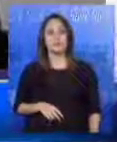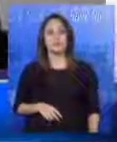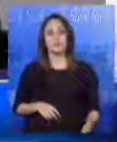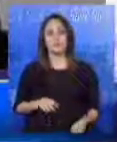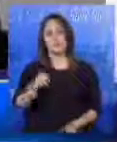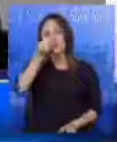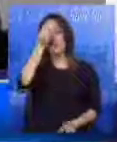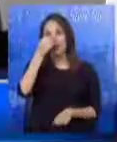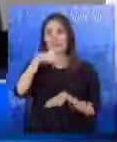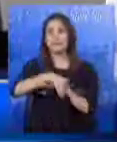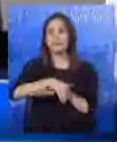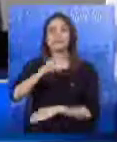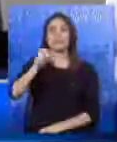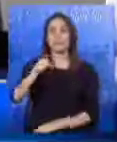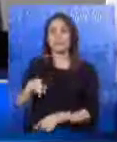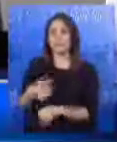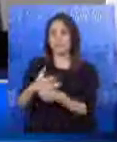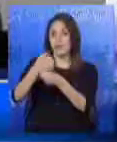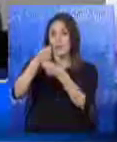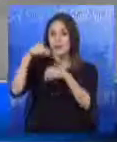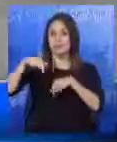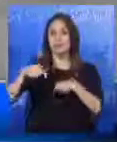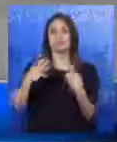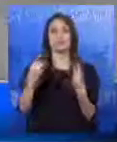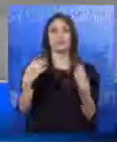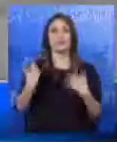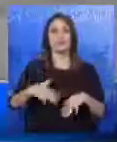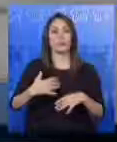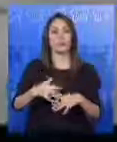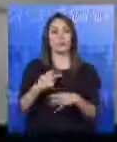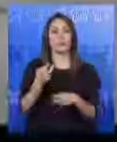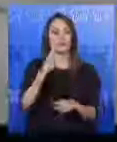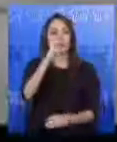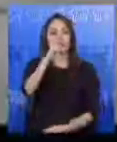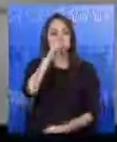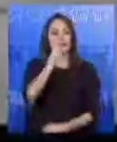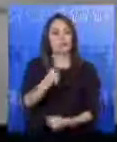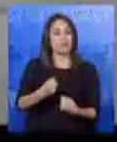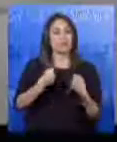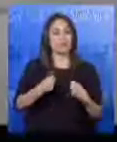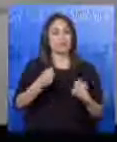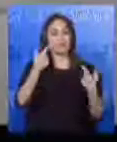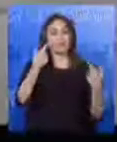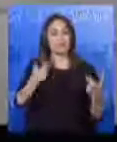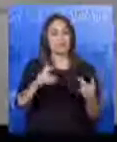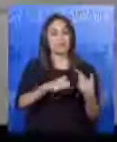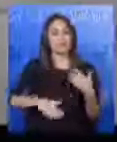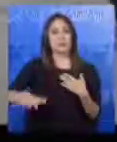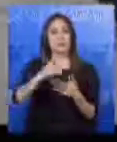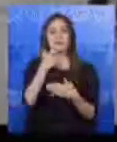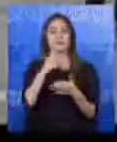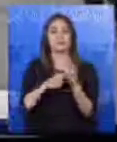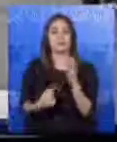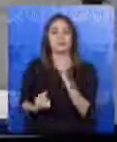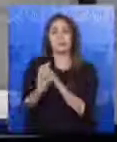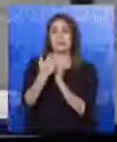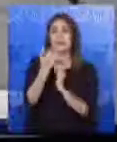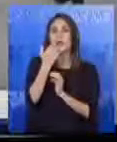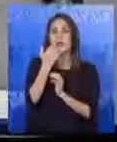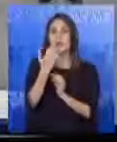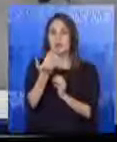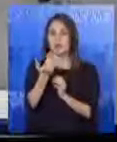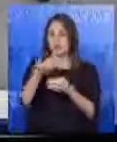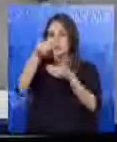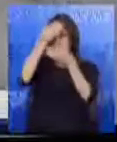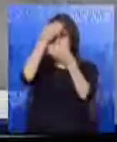Carlos, muy buenas tardes. La seguridad aquí en Washington es totalmente extrema, esto ante cualquier circunstancia que se pueda producir debido a amenazas